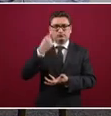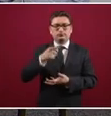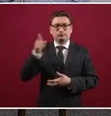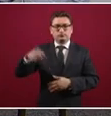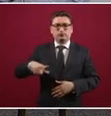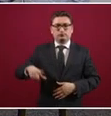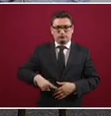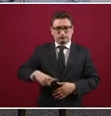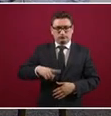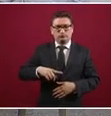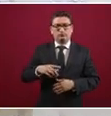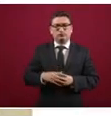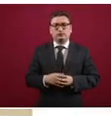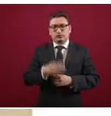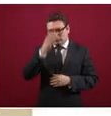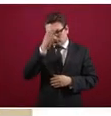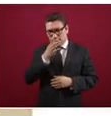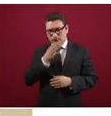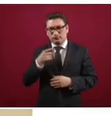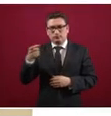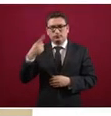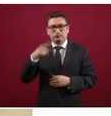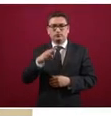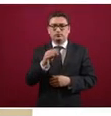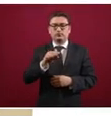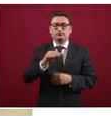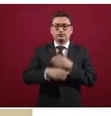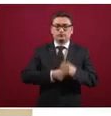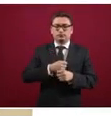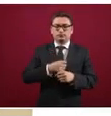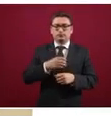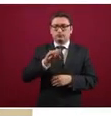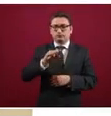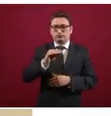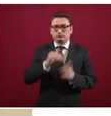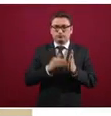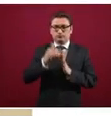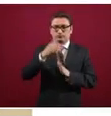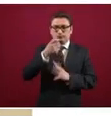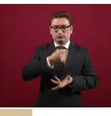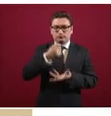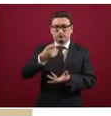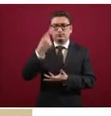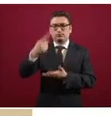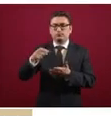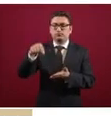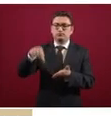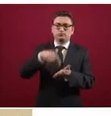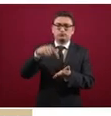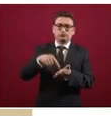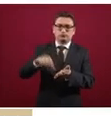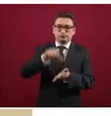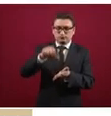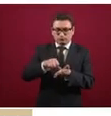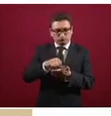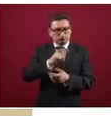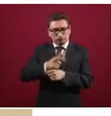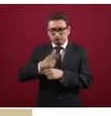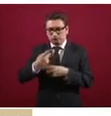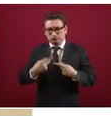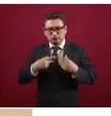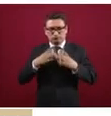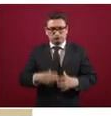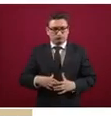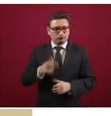para entregar 90 millones de pesos para la creación de un centro de identificación humana se prevé